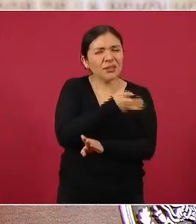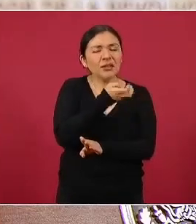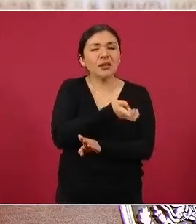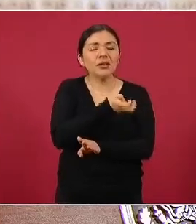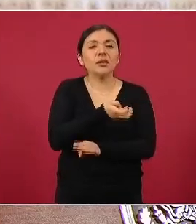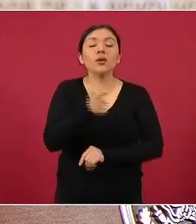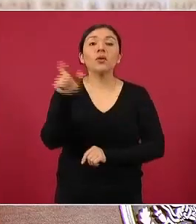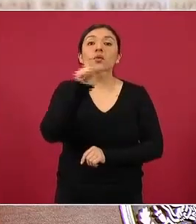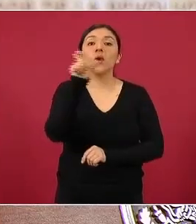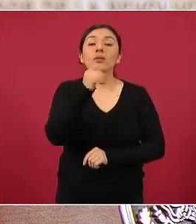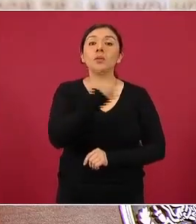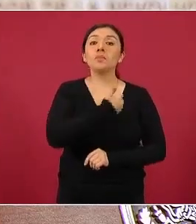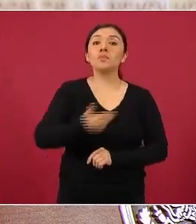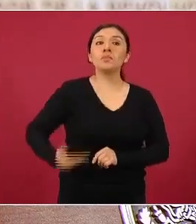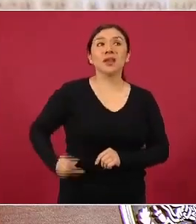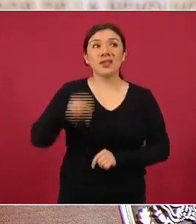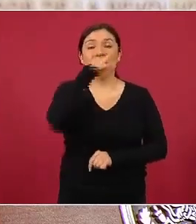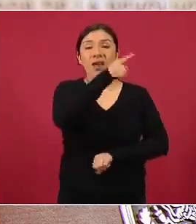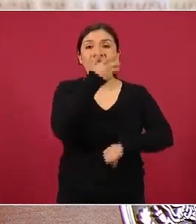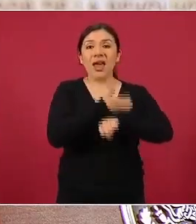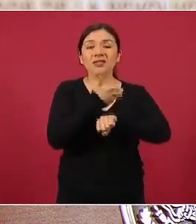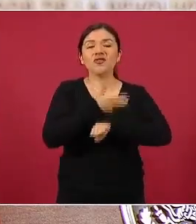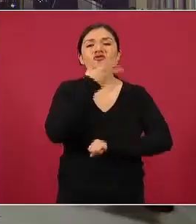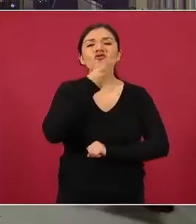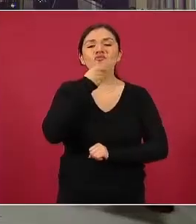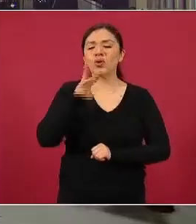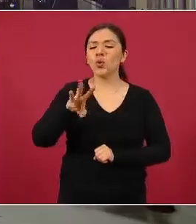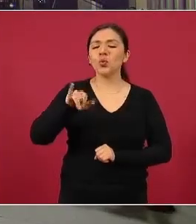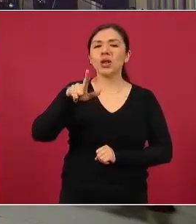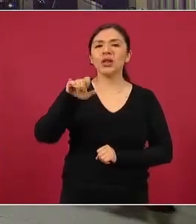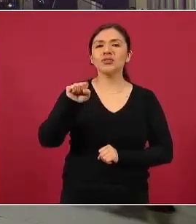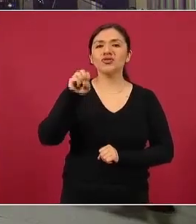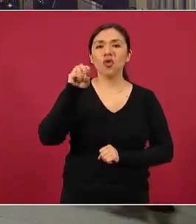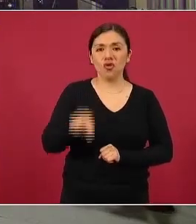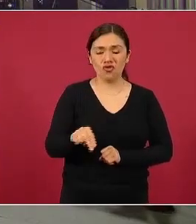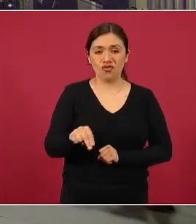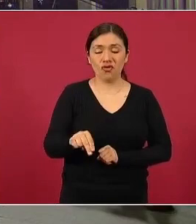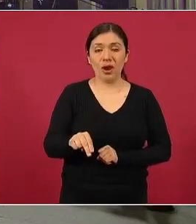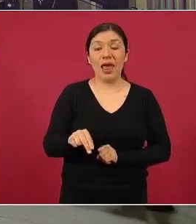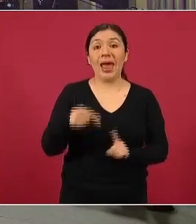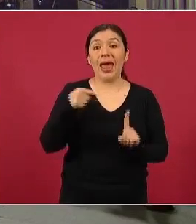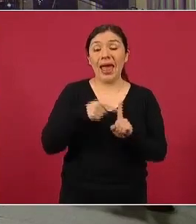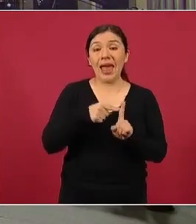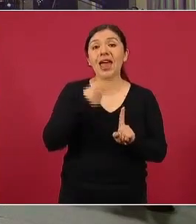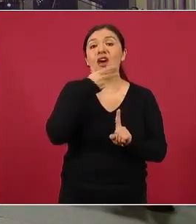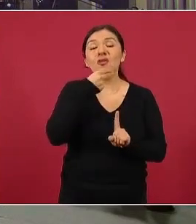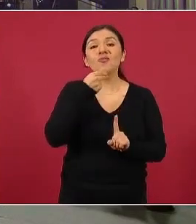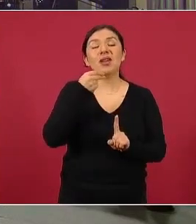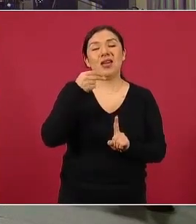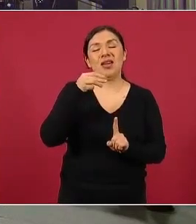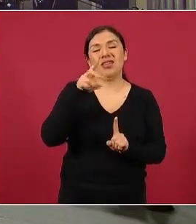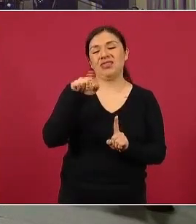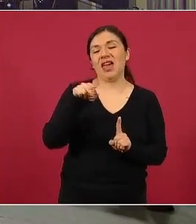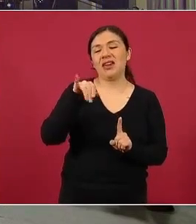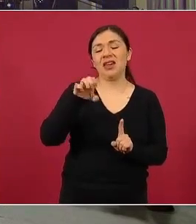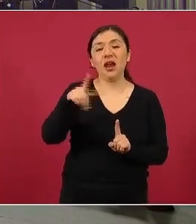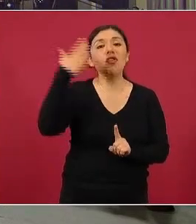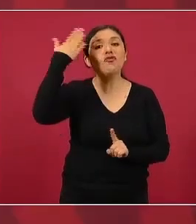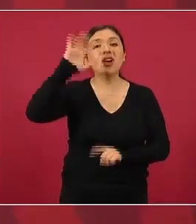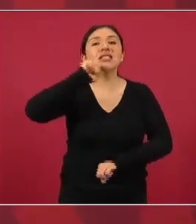cuando fue presidente de Estados Unidos Woodrow Wilson, fue secretario de Marina